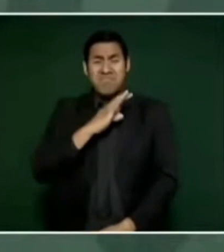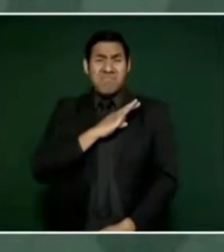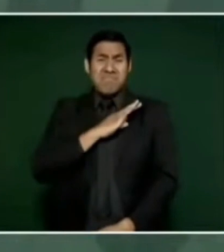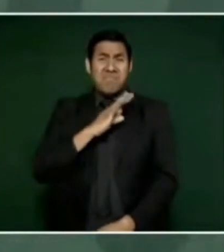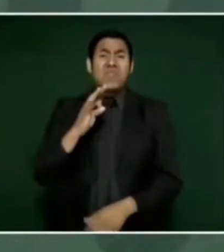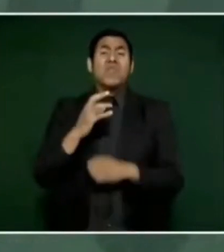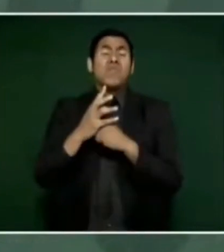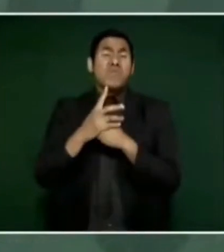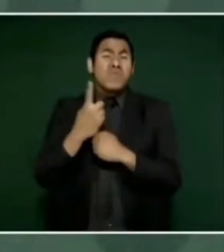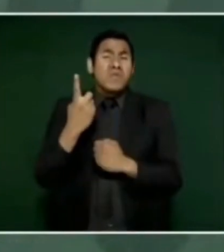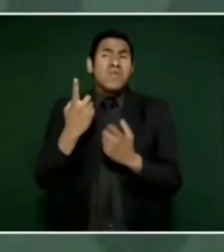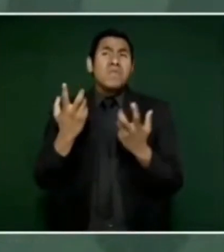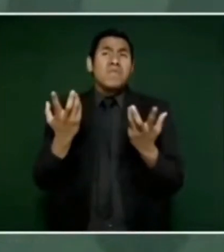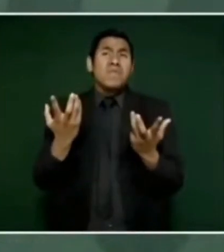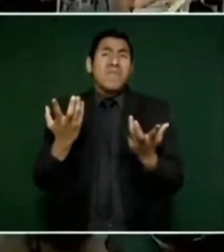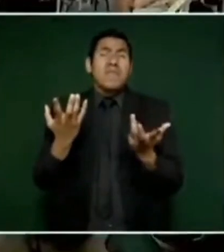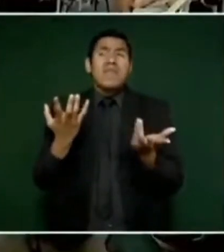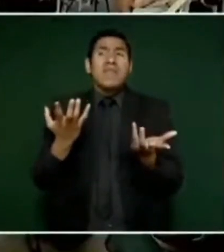ahora los